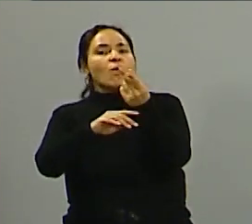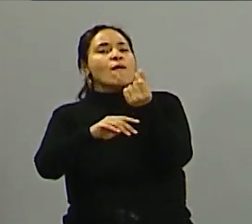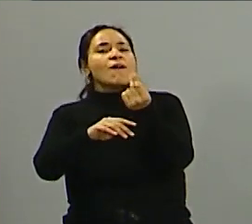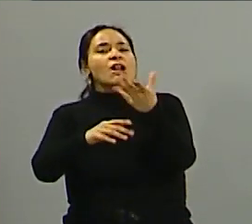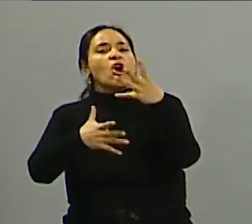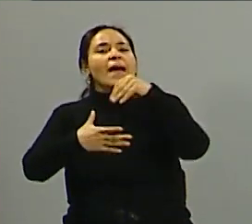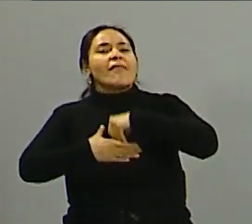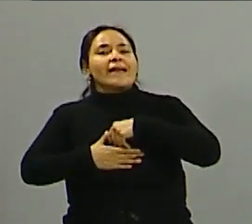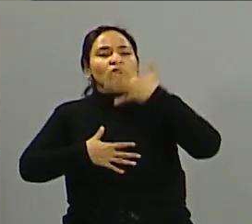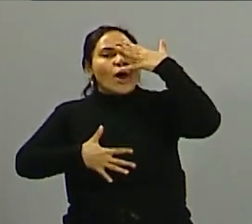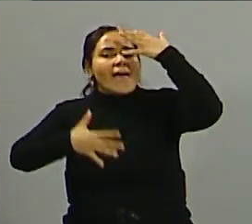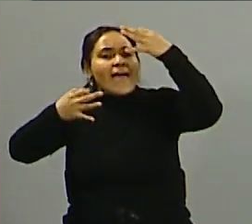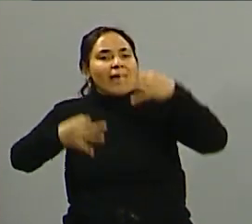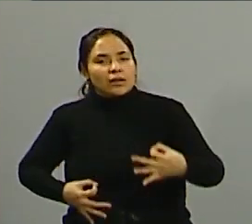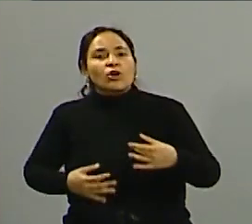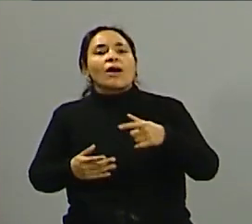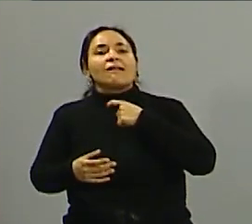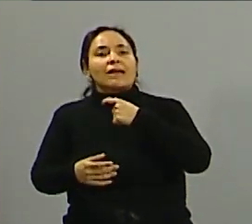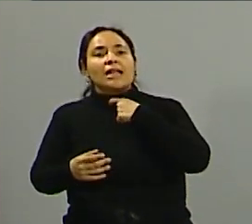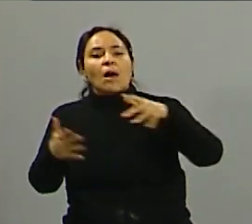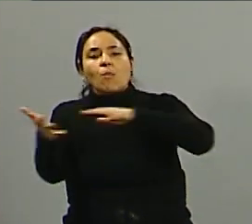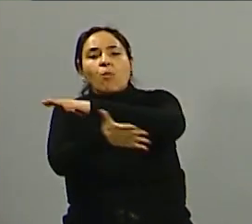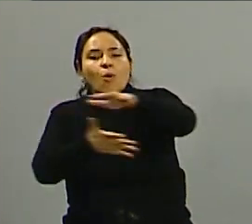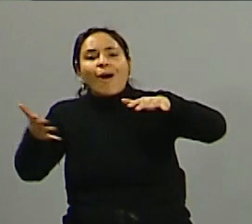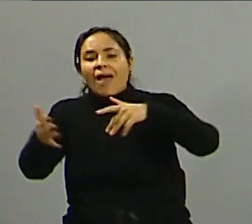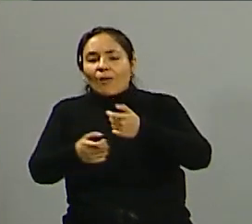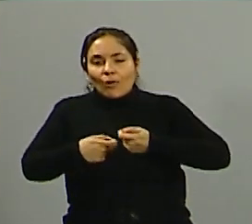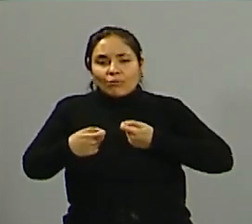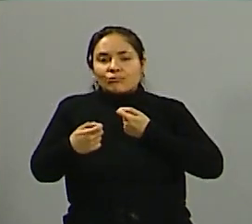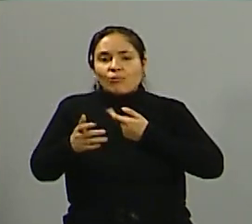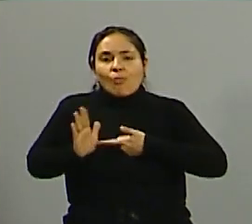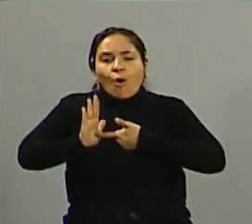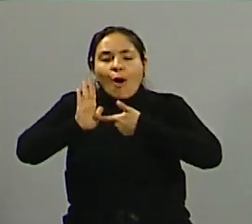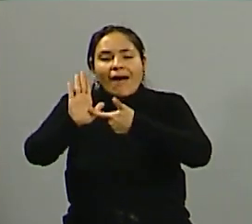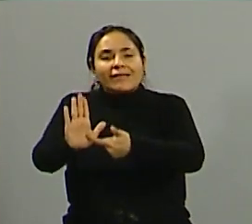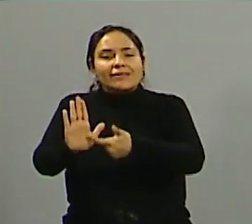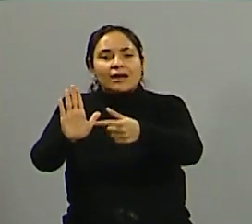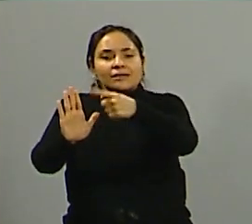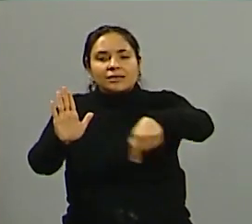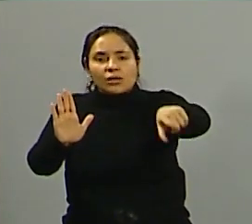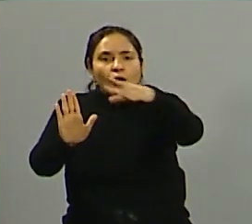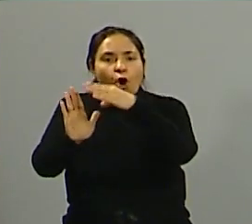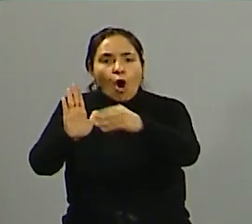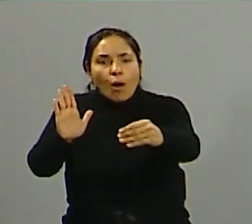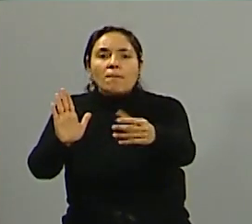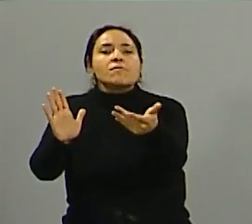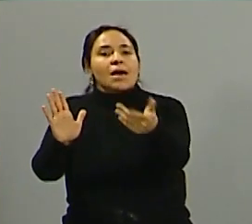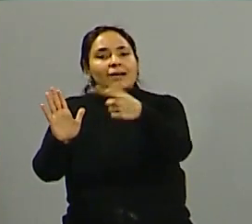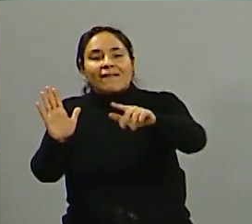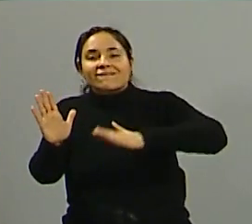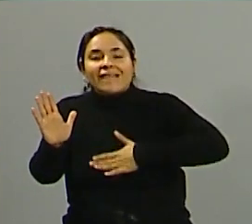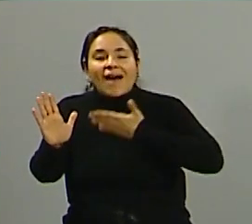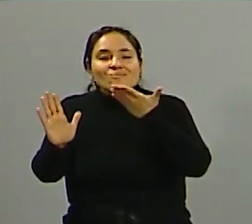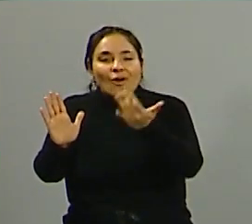querían contagiar y lo que pueblos enteros se enamoraron de ellos, me parece que habría que hacer un poco de memoria y por lo menos respetar